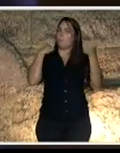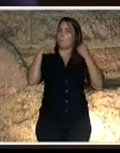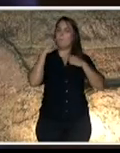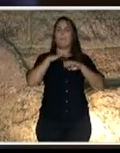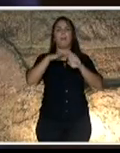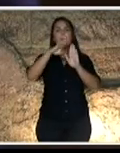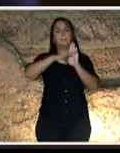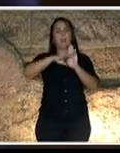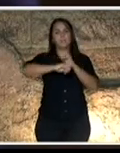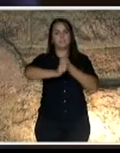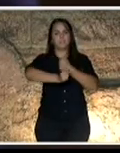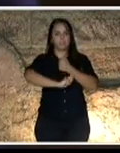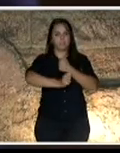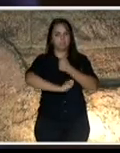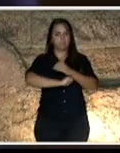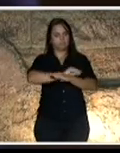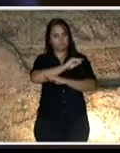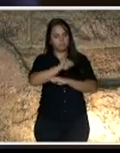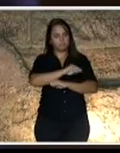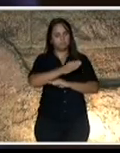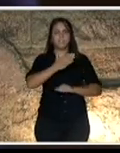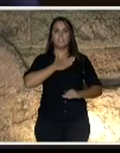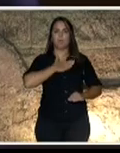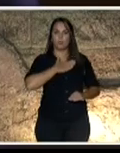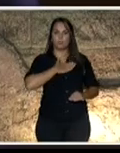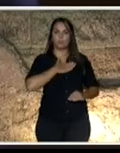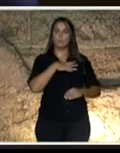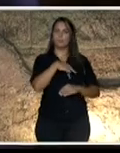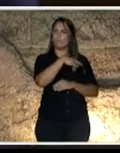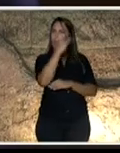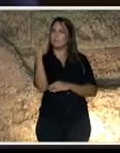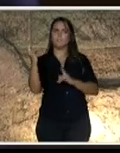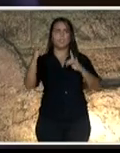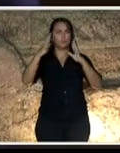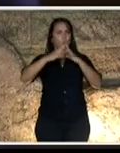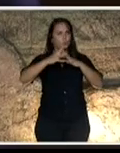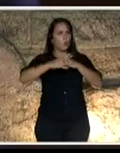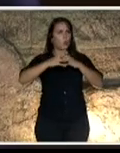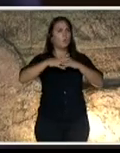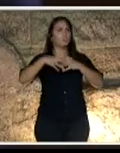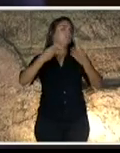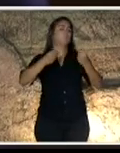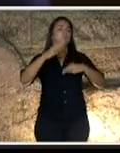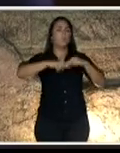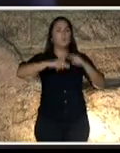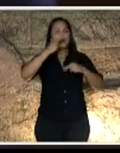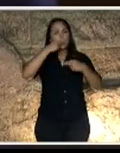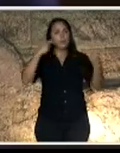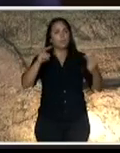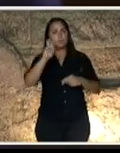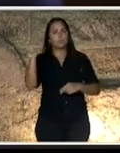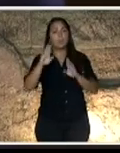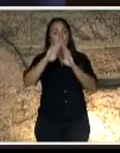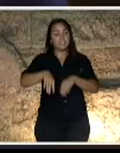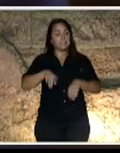planes estratégicos, conservación de patrimonio, puentes y estructuras y restos de obras públicas que ha